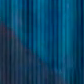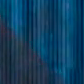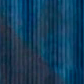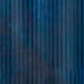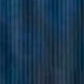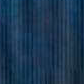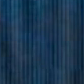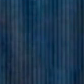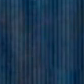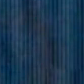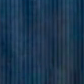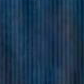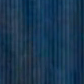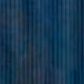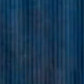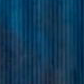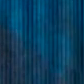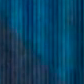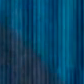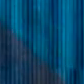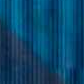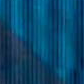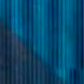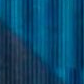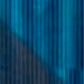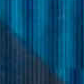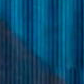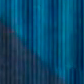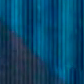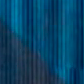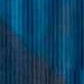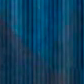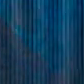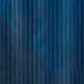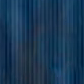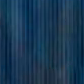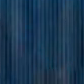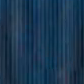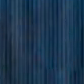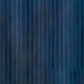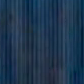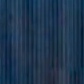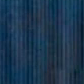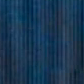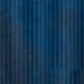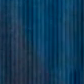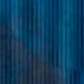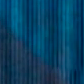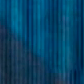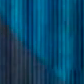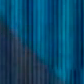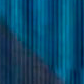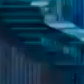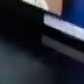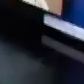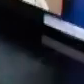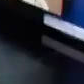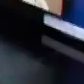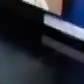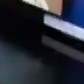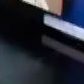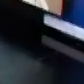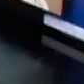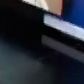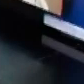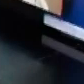que es la actualización cartográfica. Nos acompaña Marta Oviedo, que es la coordinadora del programa del Censo de Población